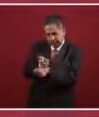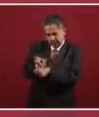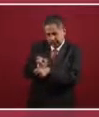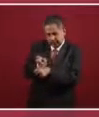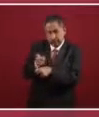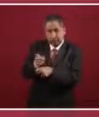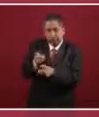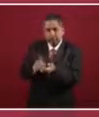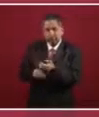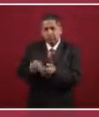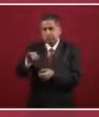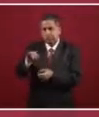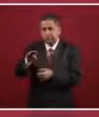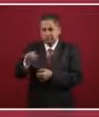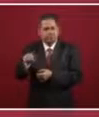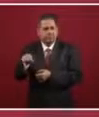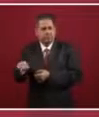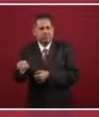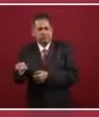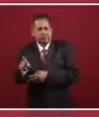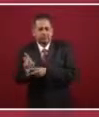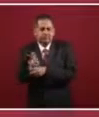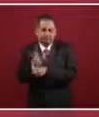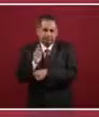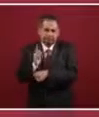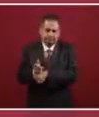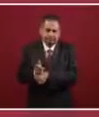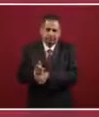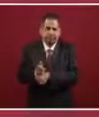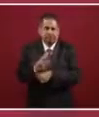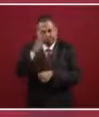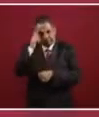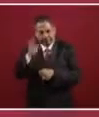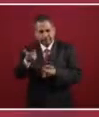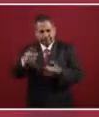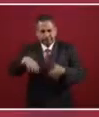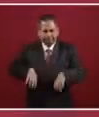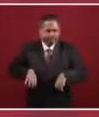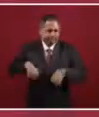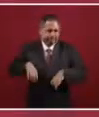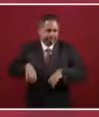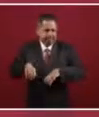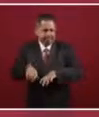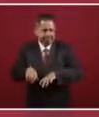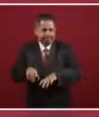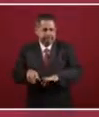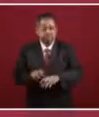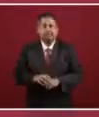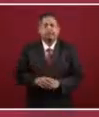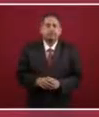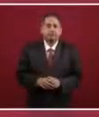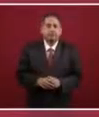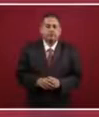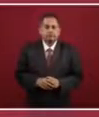a Ima, sí. Y entonces recuerdo que